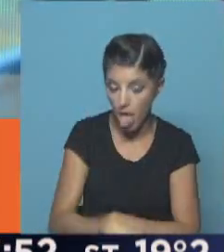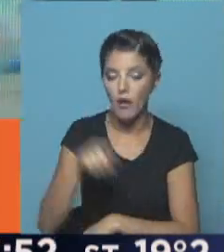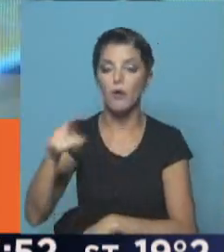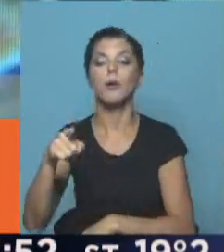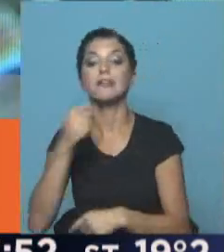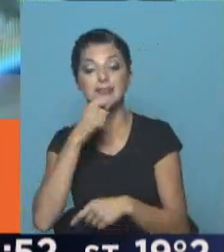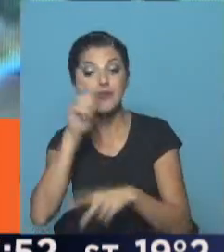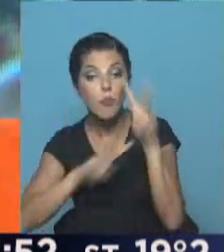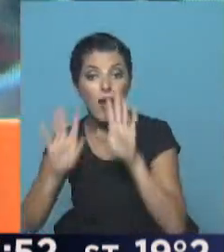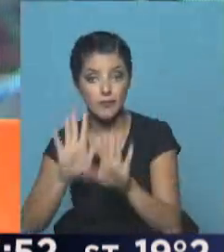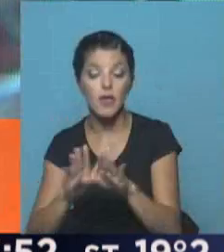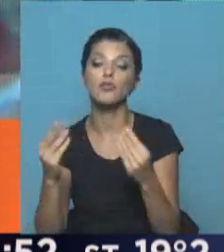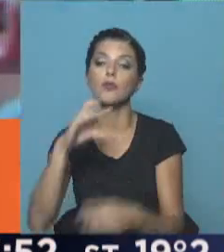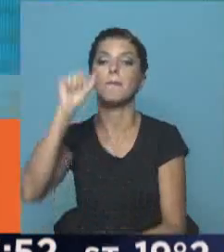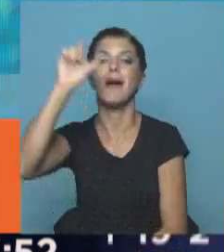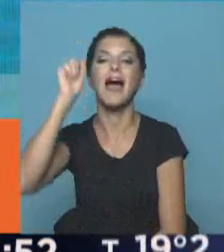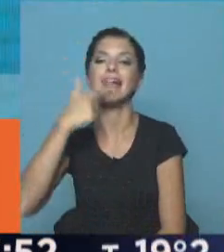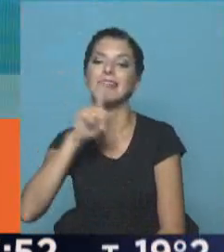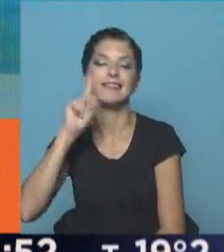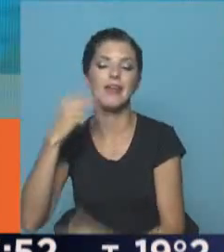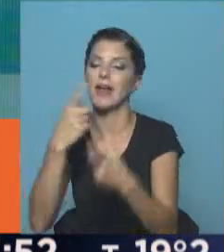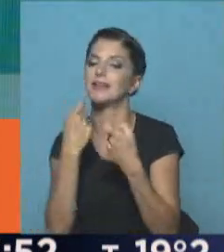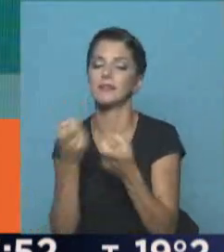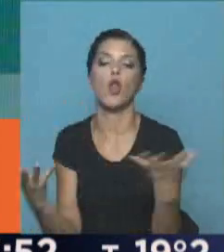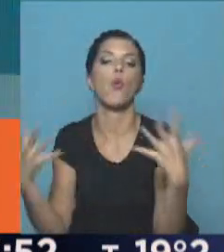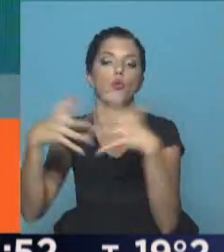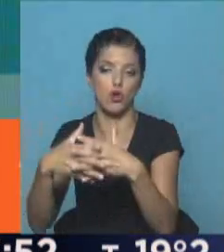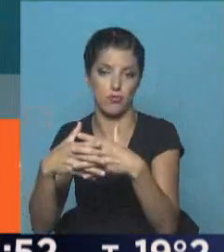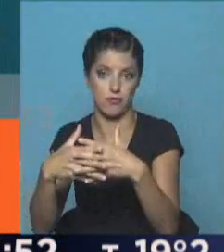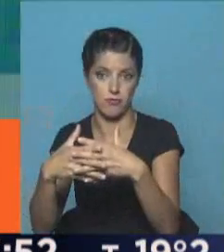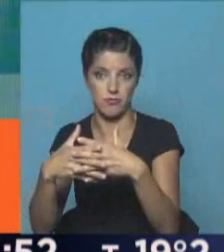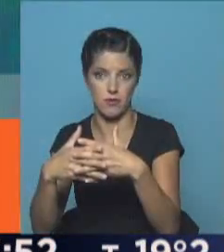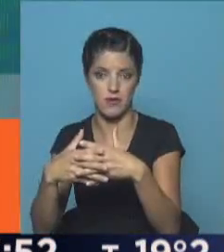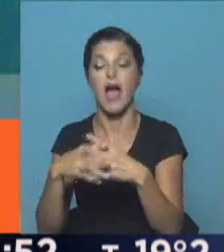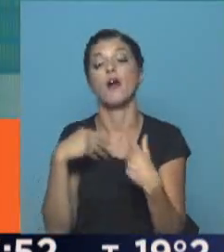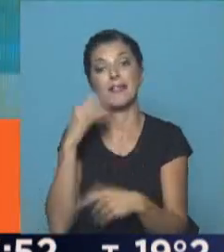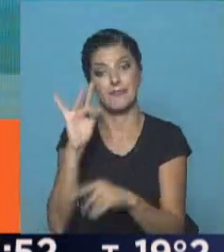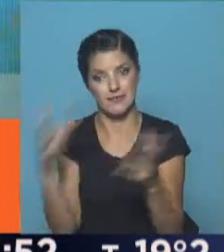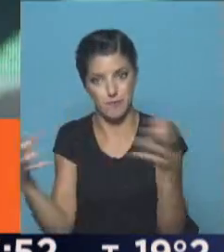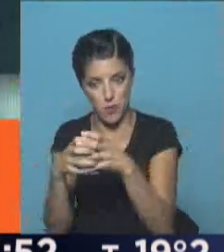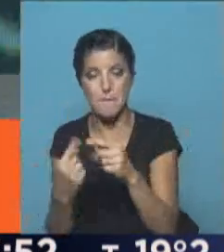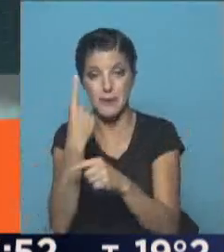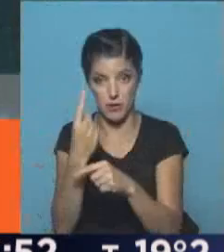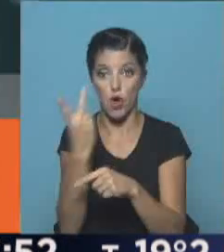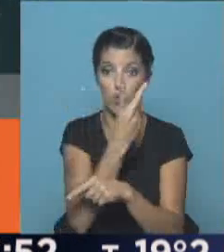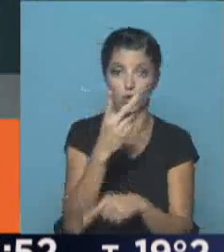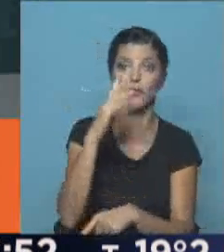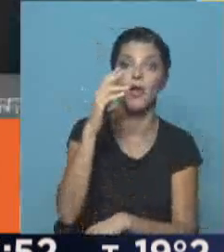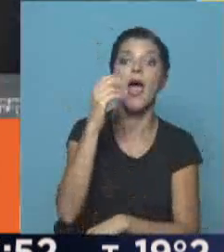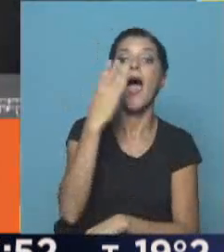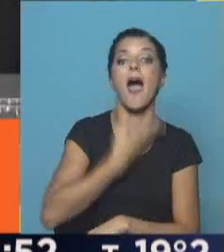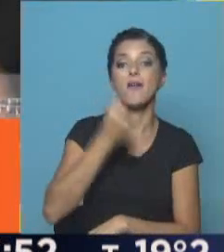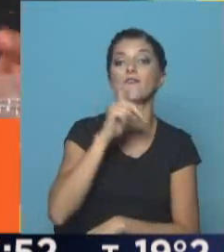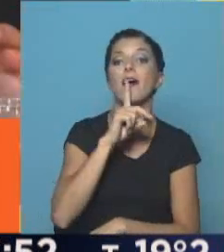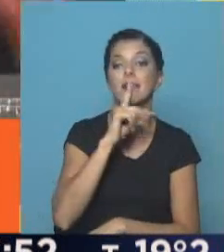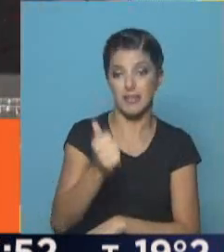modo los palestinos deberían estar unidos, con una sola posición. Lo difícil es juntar primero las dos facciones de Al-Fatah, que son las de